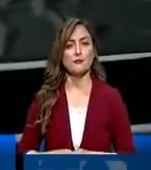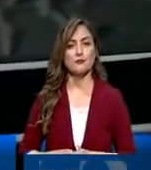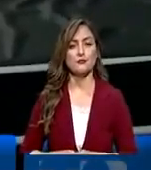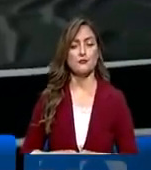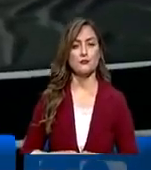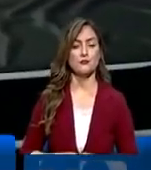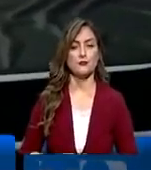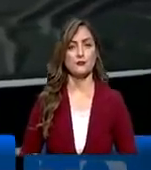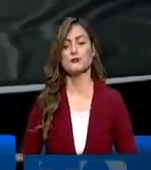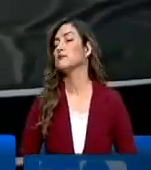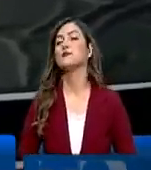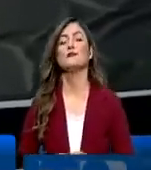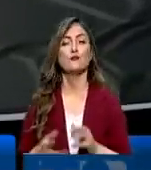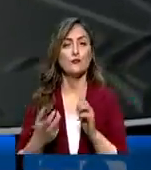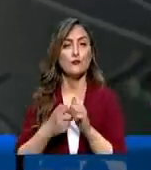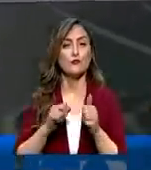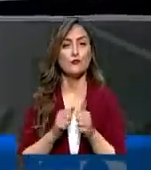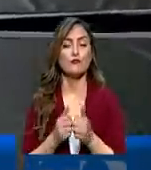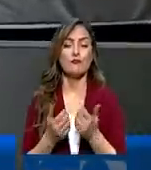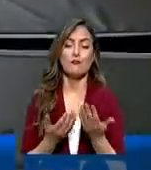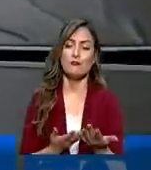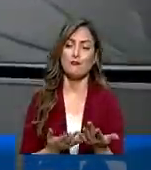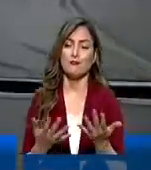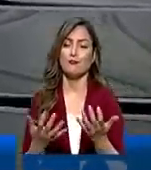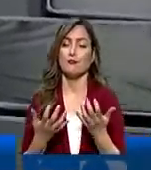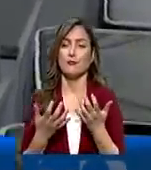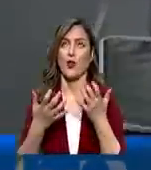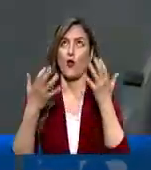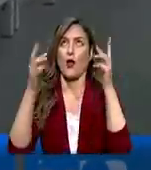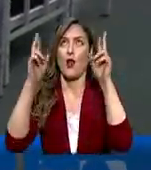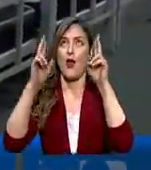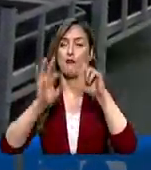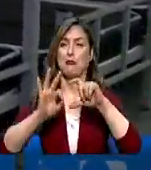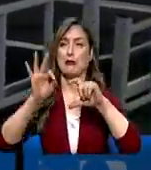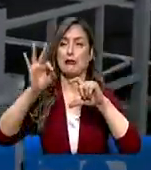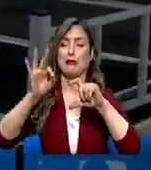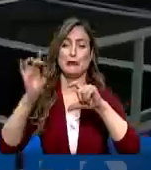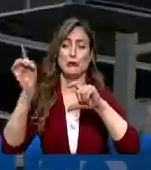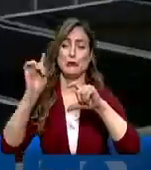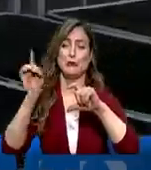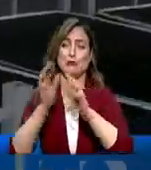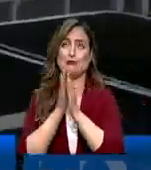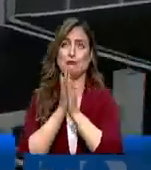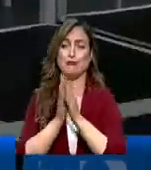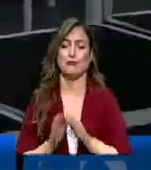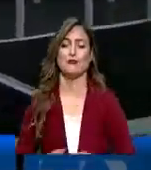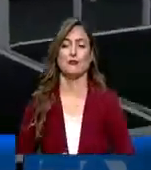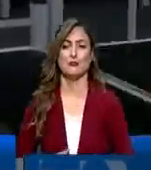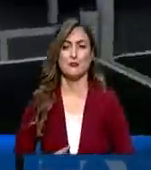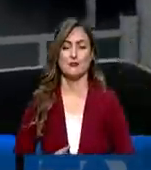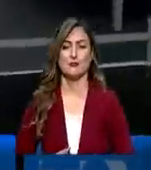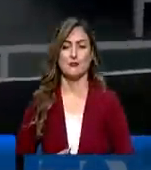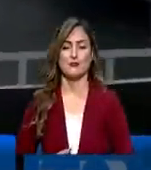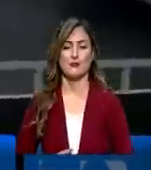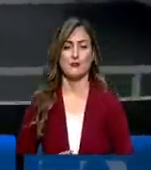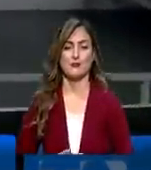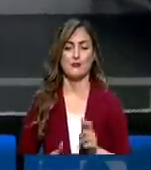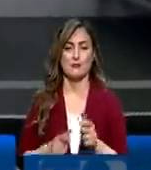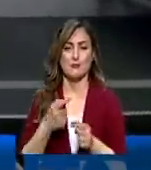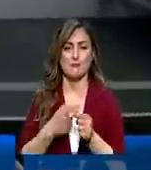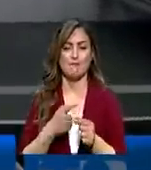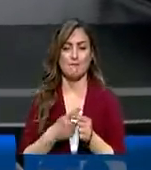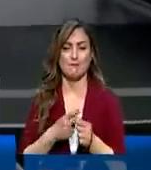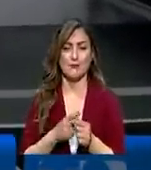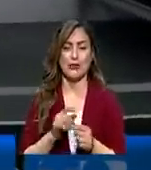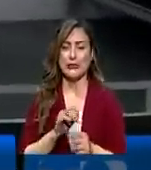que por las circunstancias esperemos de que no sea así, de que el pueblo del Distrito Metropolitano de